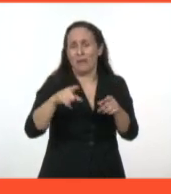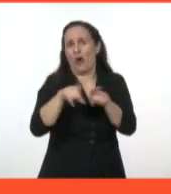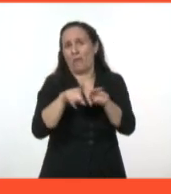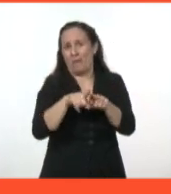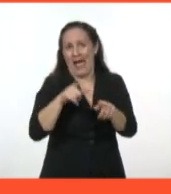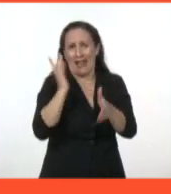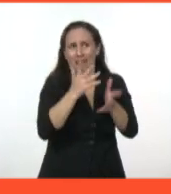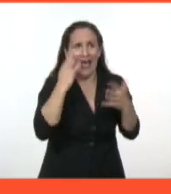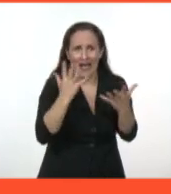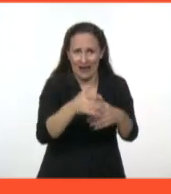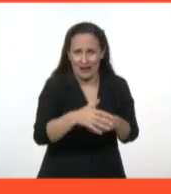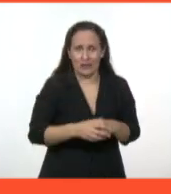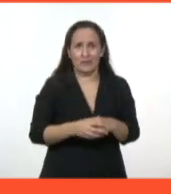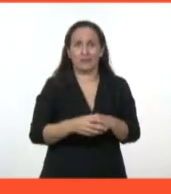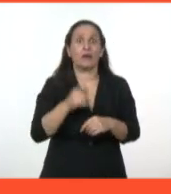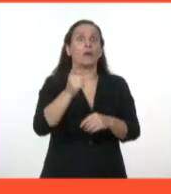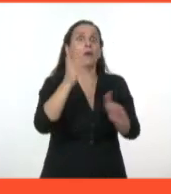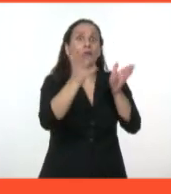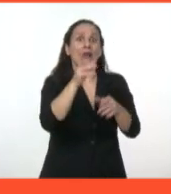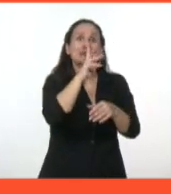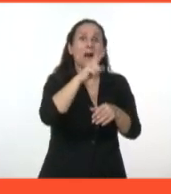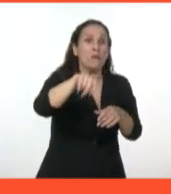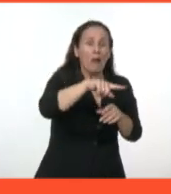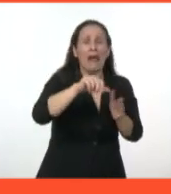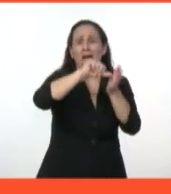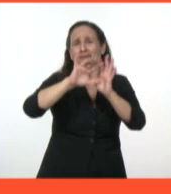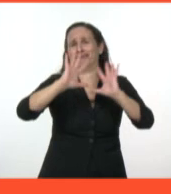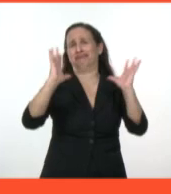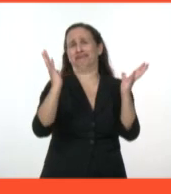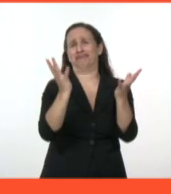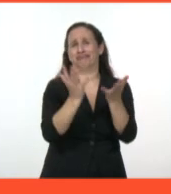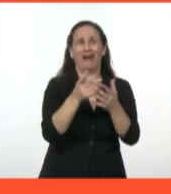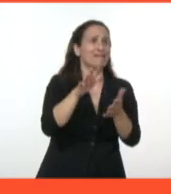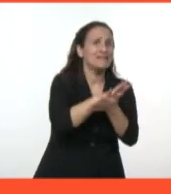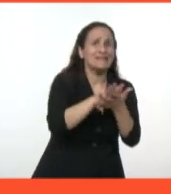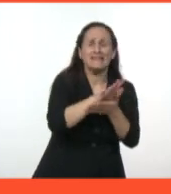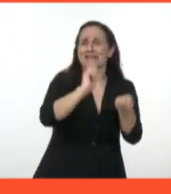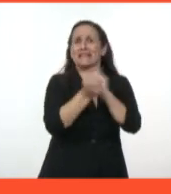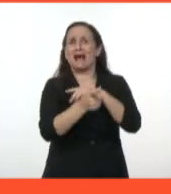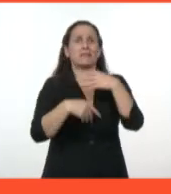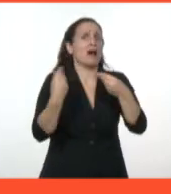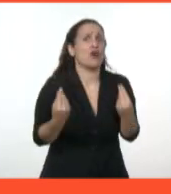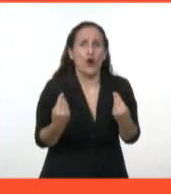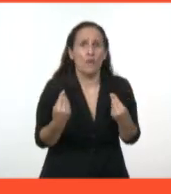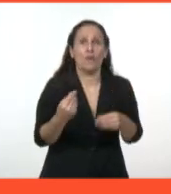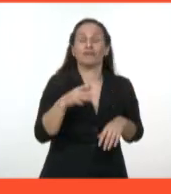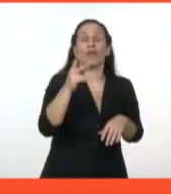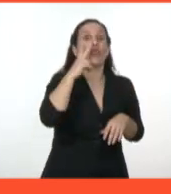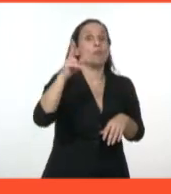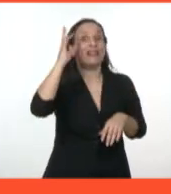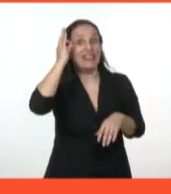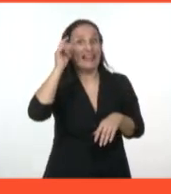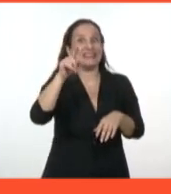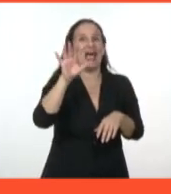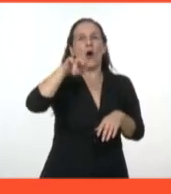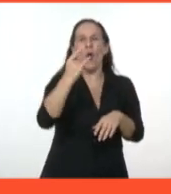La violencia sobre las mujeres es una pandemia a nivel mundial. ¿Cómo se revertirá esta situación? La Agenda 2030 de las Naciones Unidas